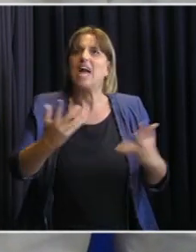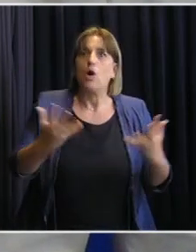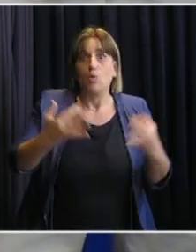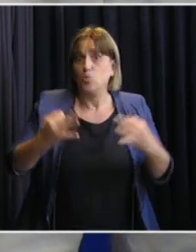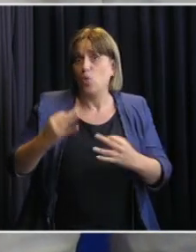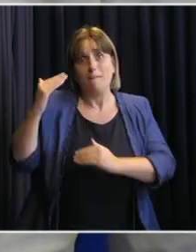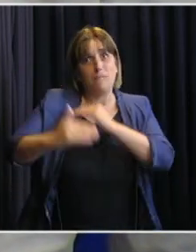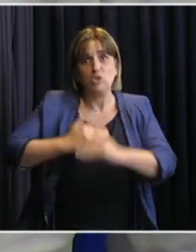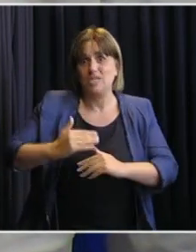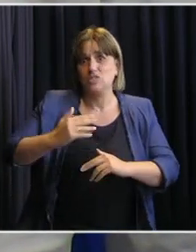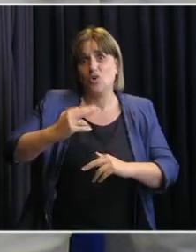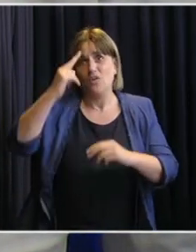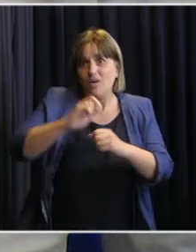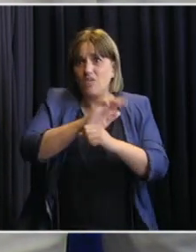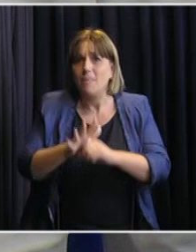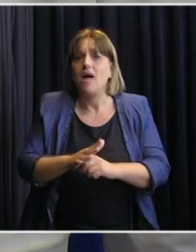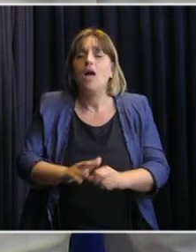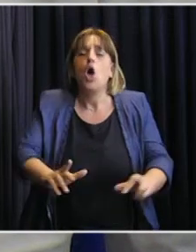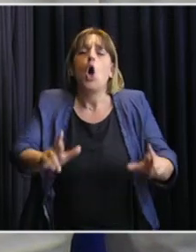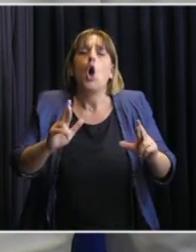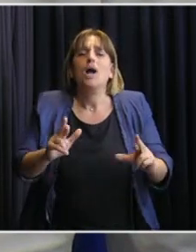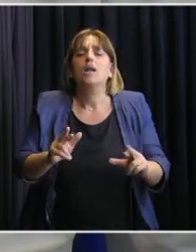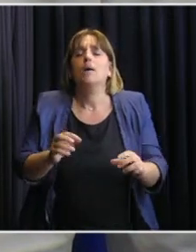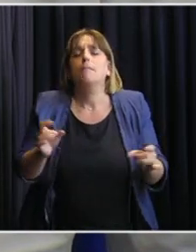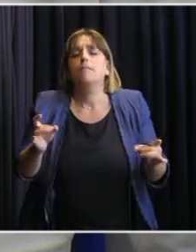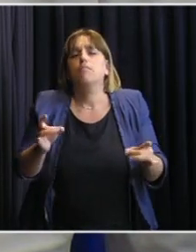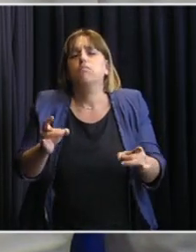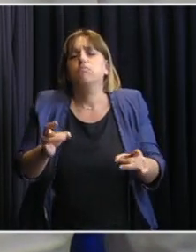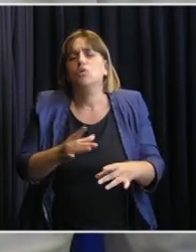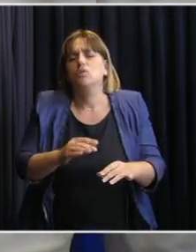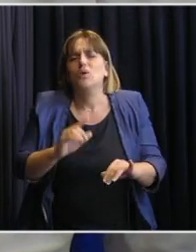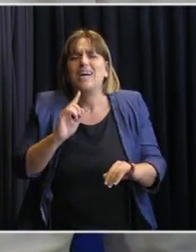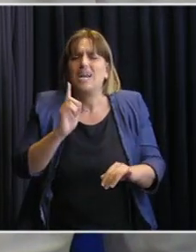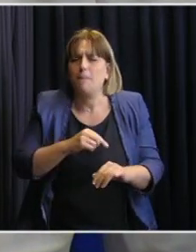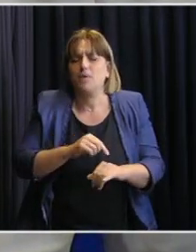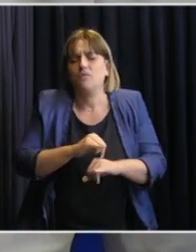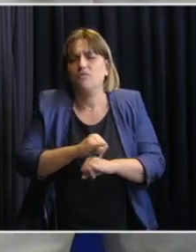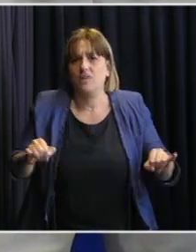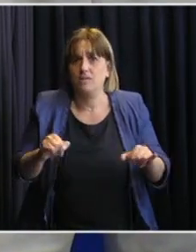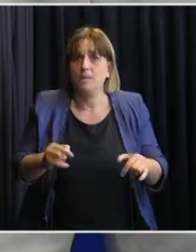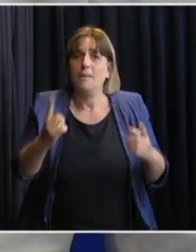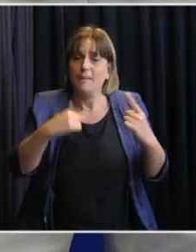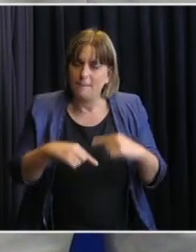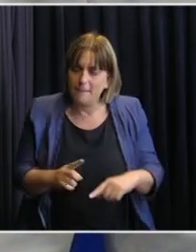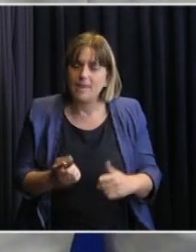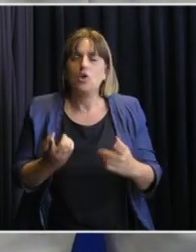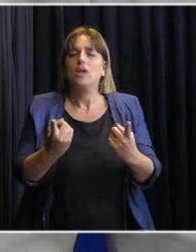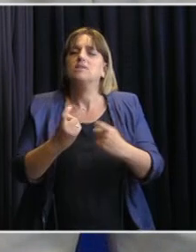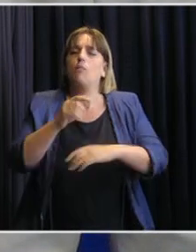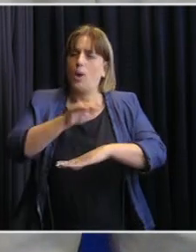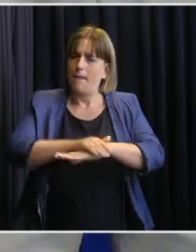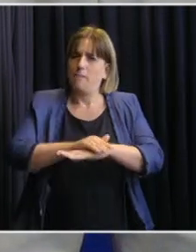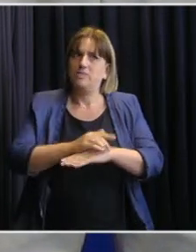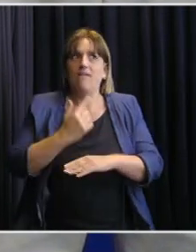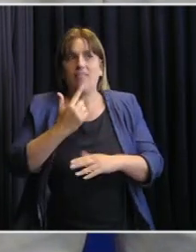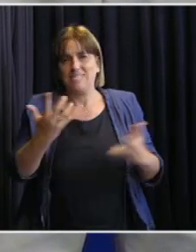terminar, ojalá que pronto podamos dar esa noticia, que no sea responsable para informar a la población, si entendemos que a